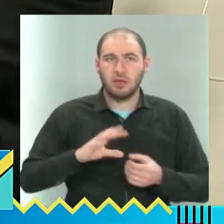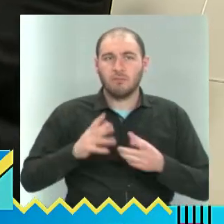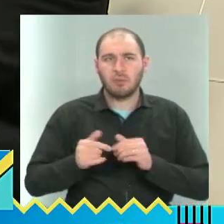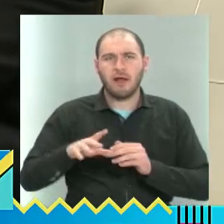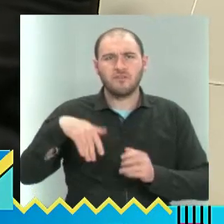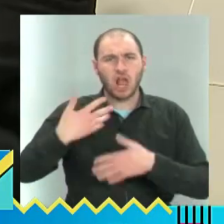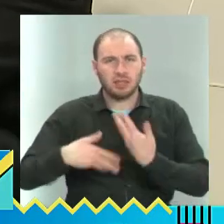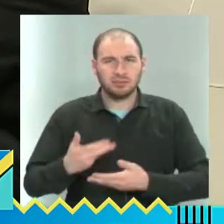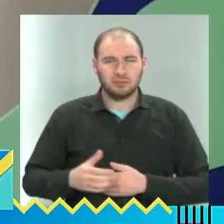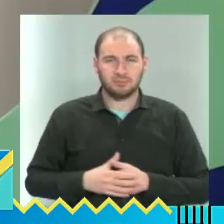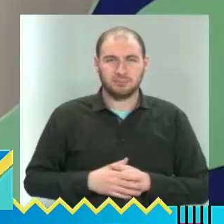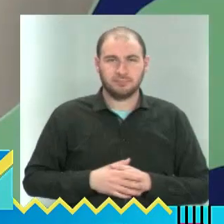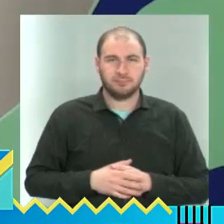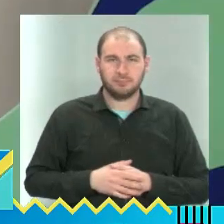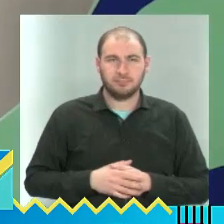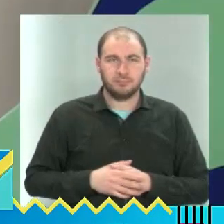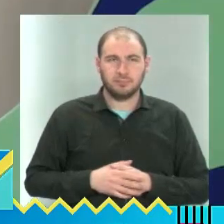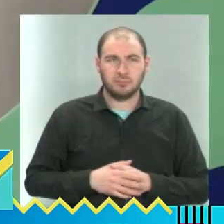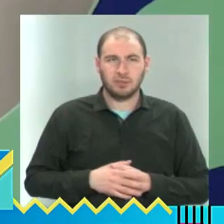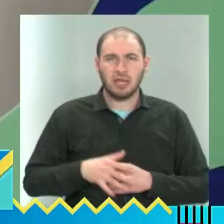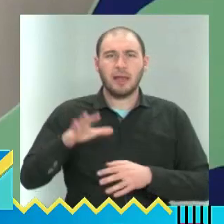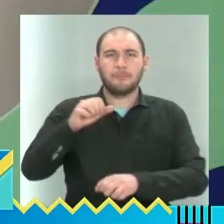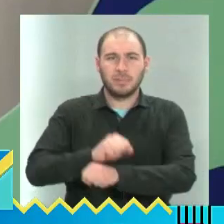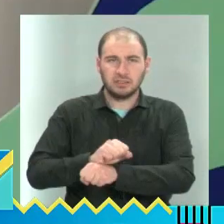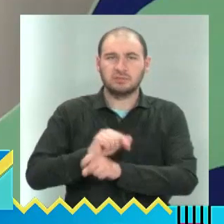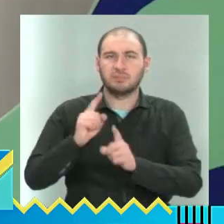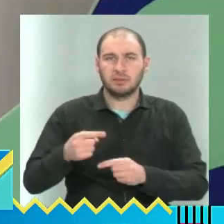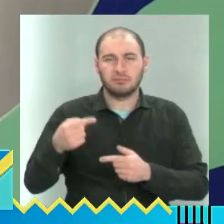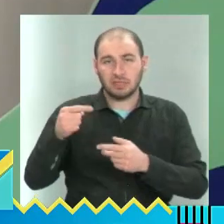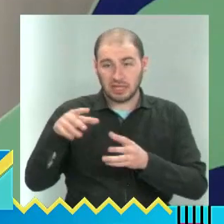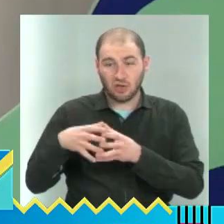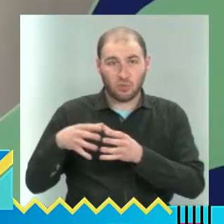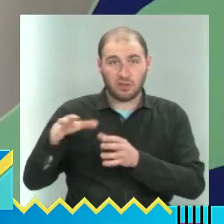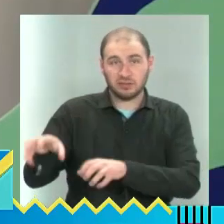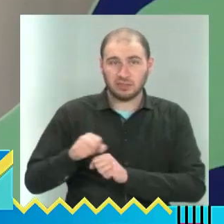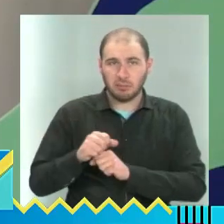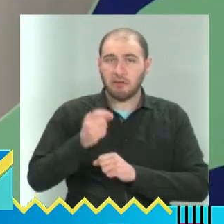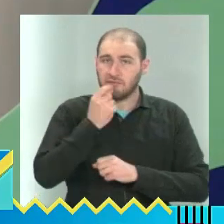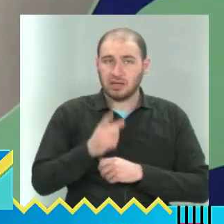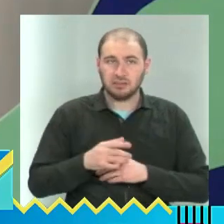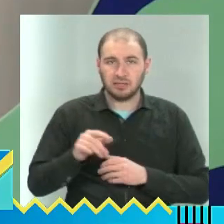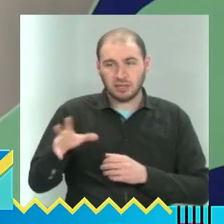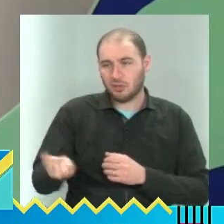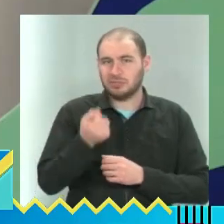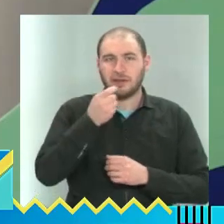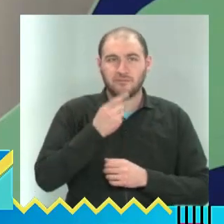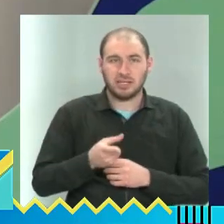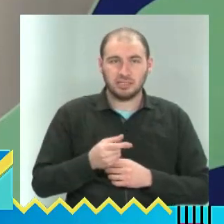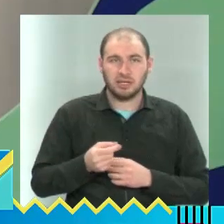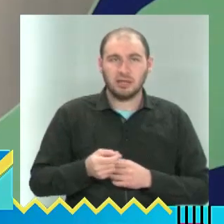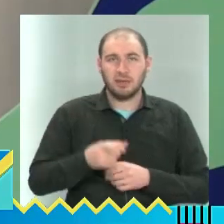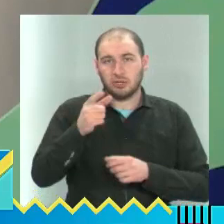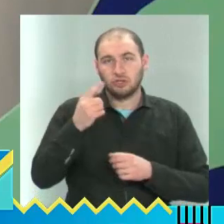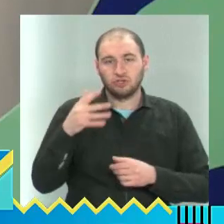de violencia, con privación de la libertad. Digamos, esa trata era muy fácil de detectar a los ojos de